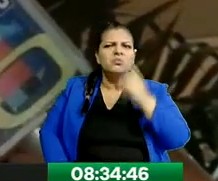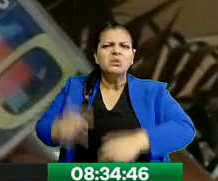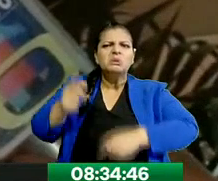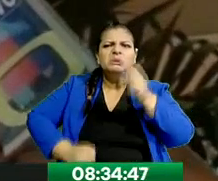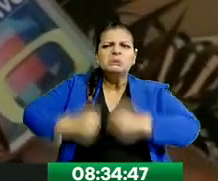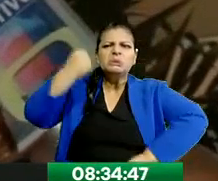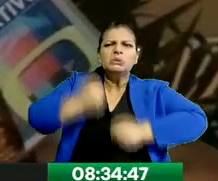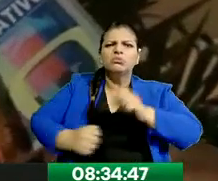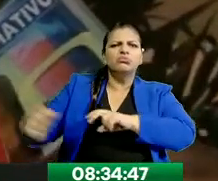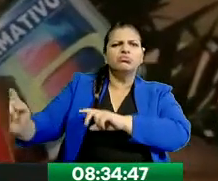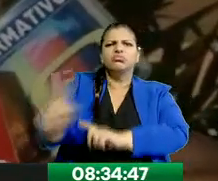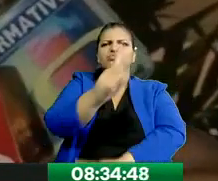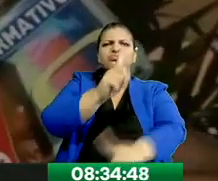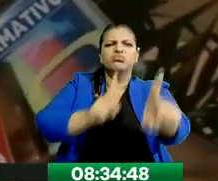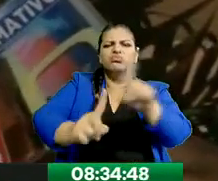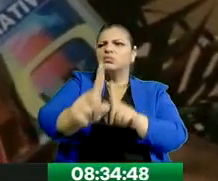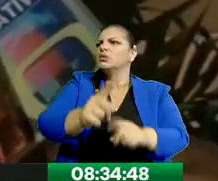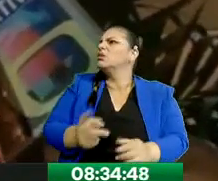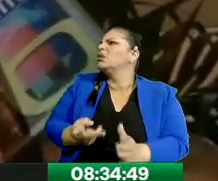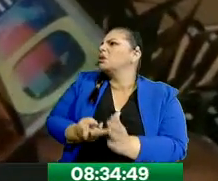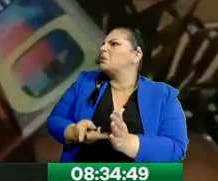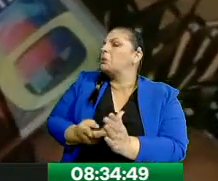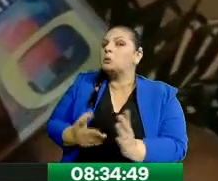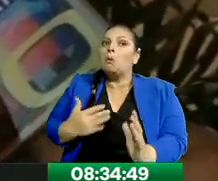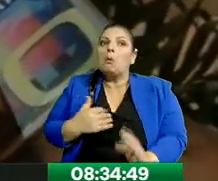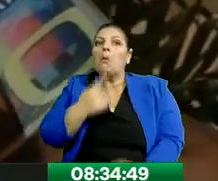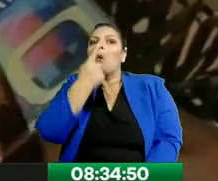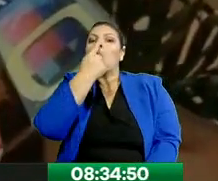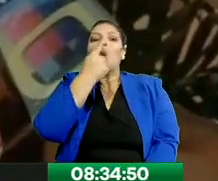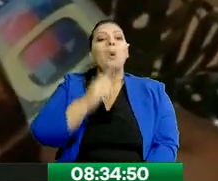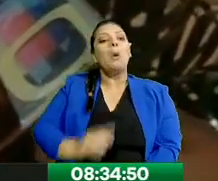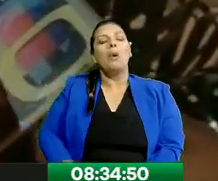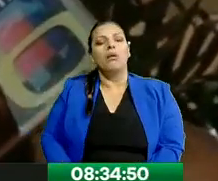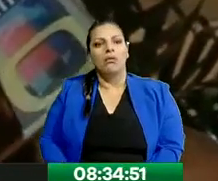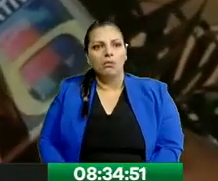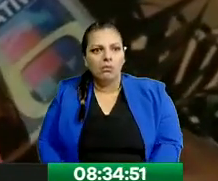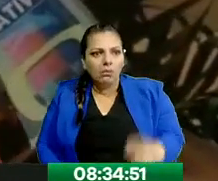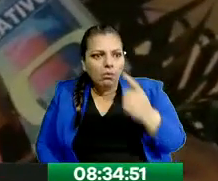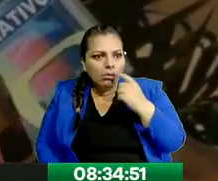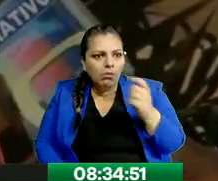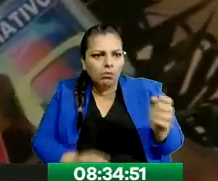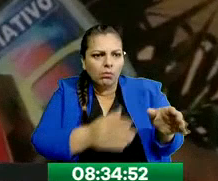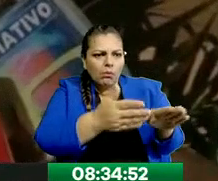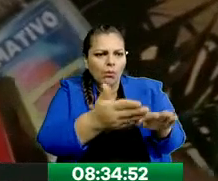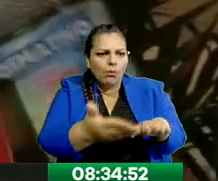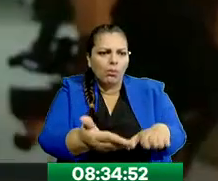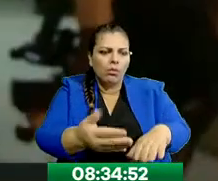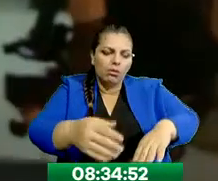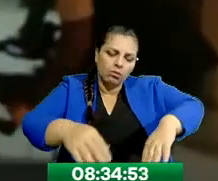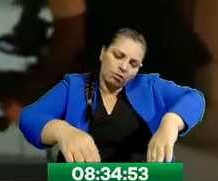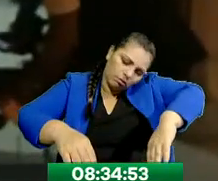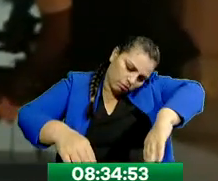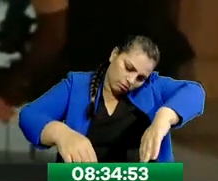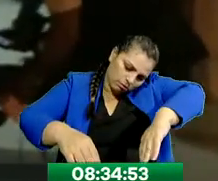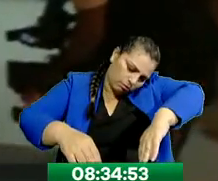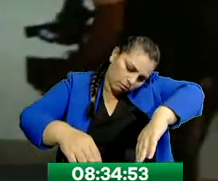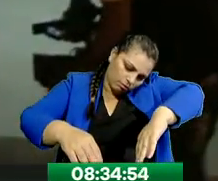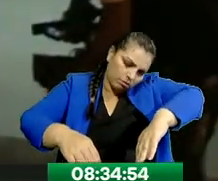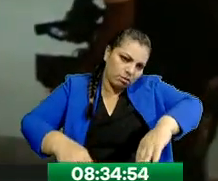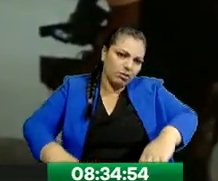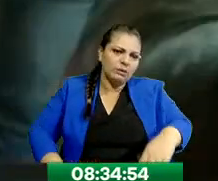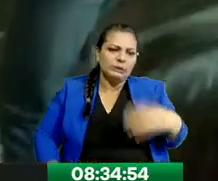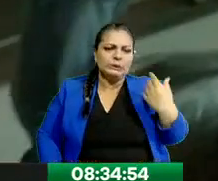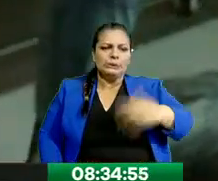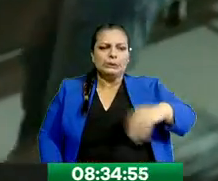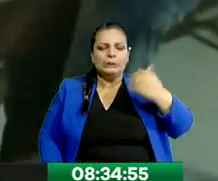qué pasó? ¿Qué pasó? Y yo también me fui a mirar, porque era, y él ya estaba tendido en la tierra. Luego del levantamiento del cuerpo,